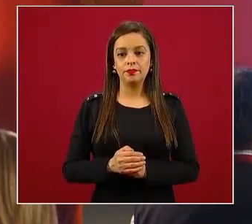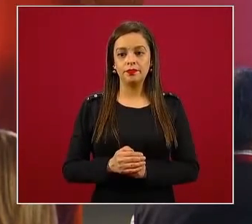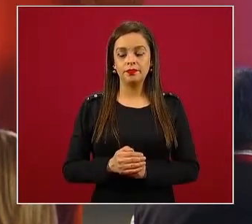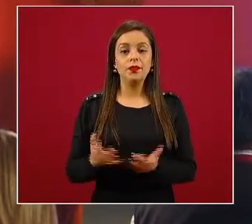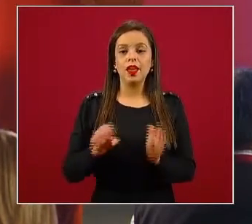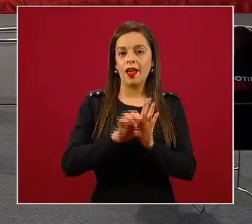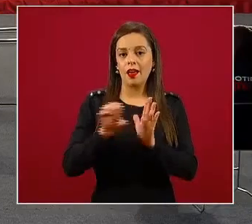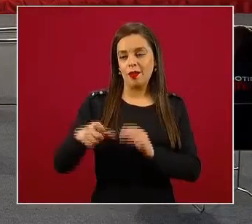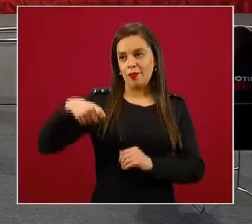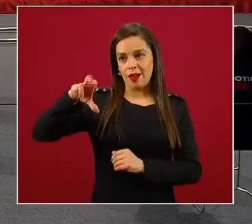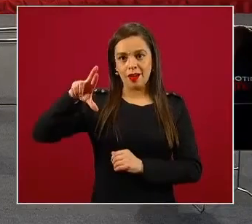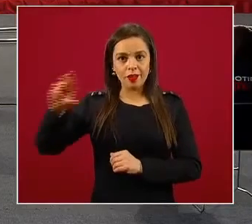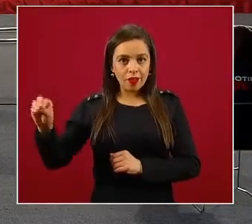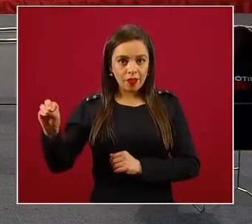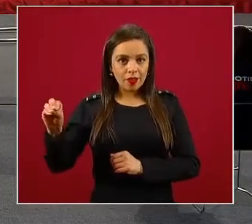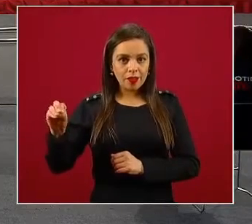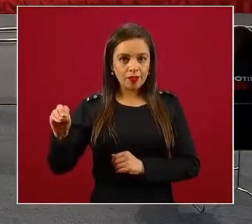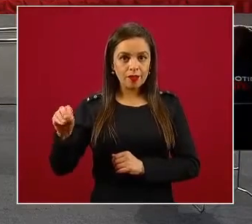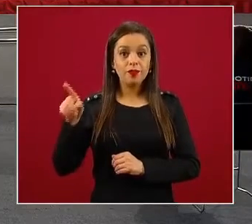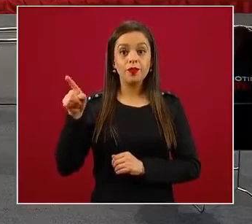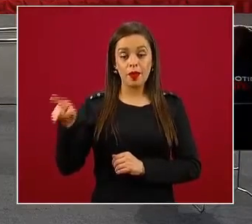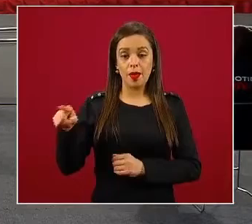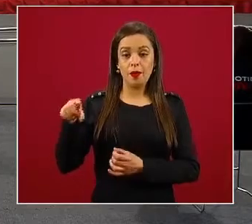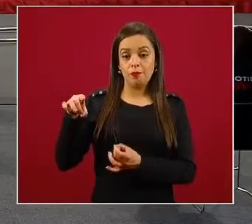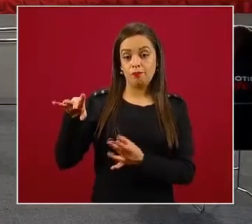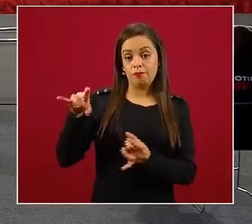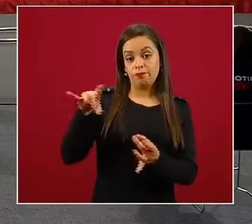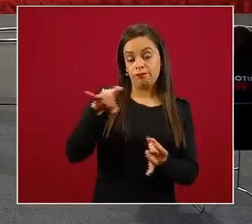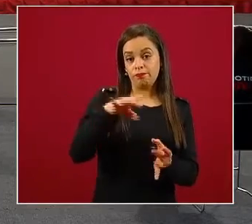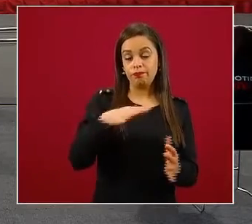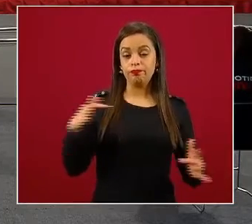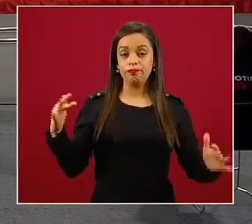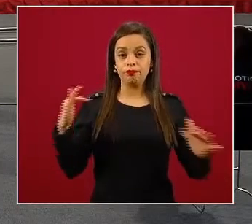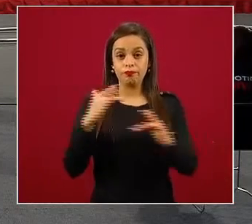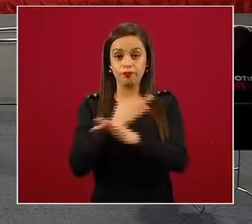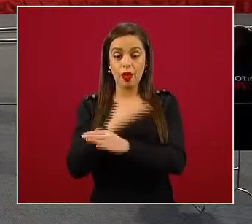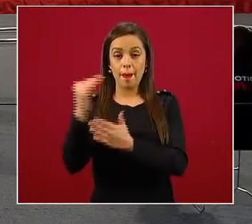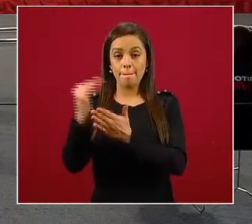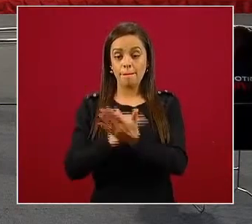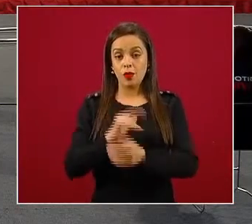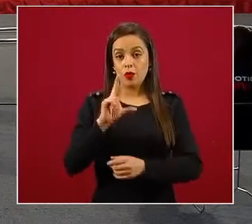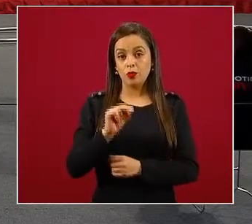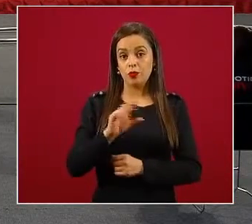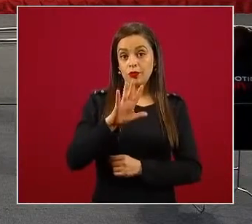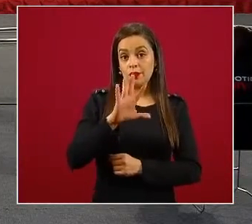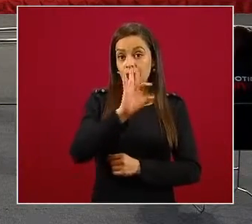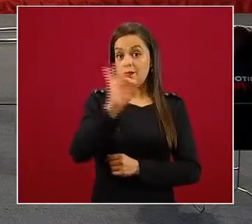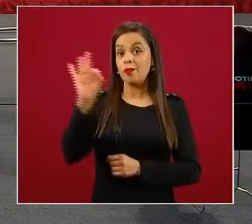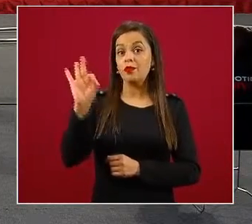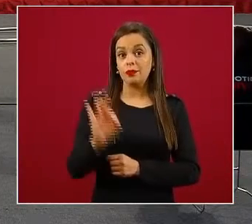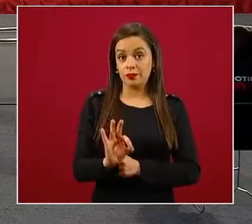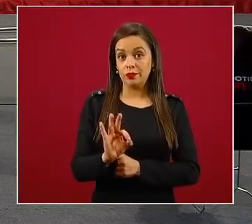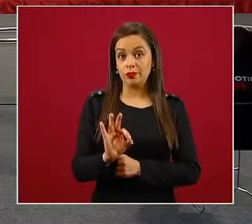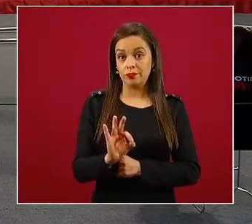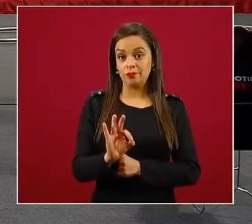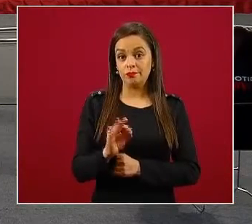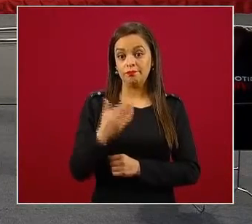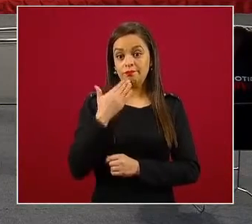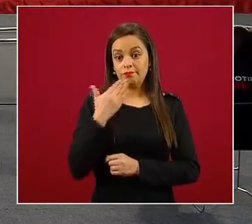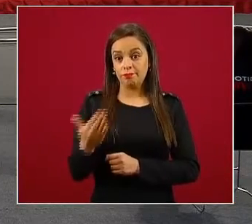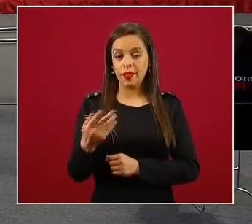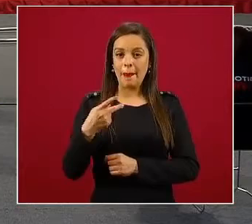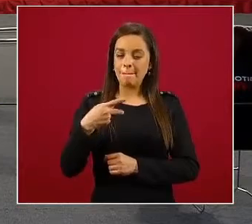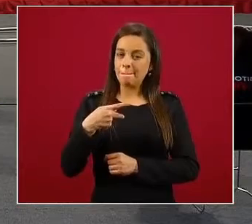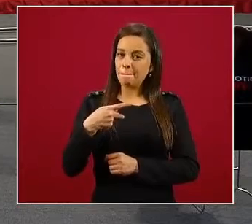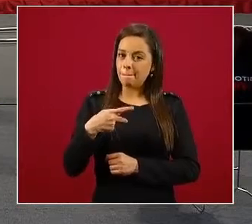Quintana Roo, que ha tenido movilidades de menos el 85%. Pero nos